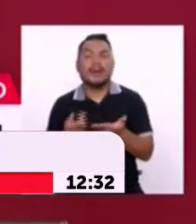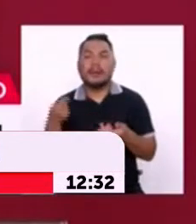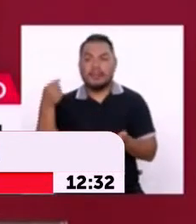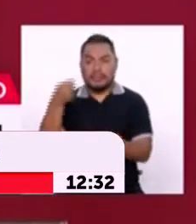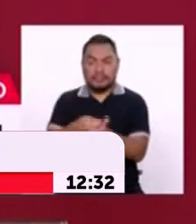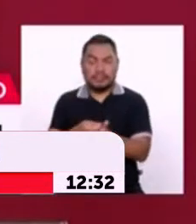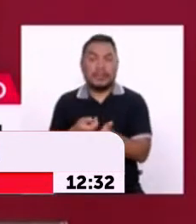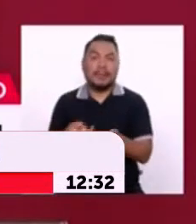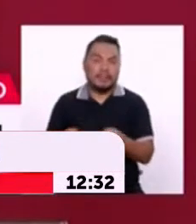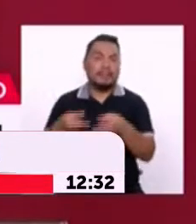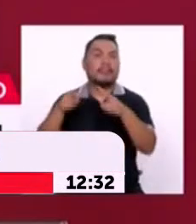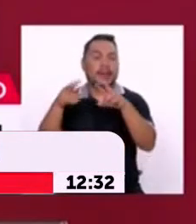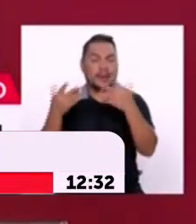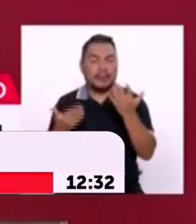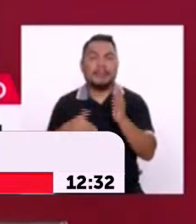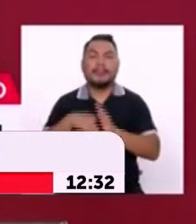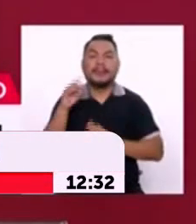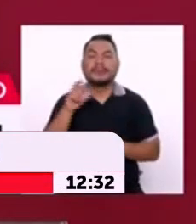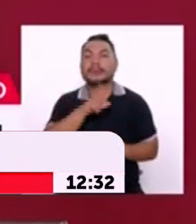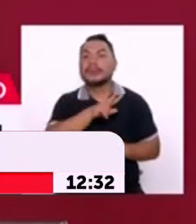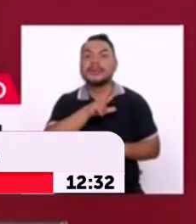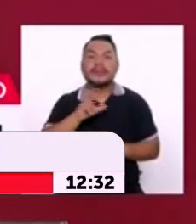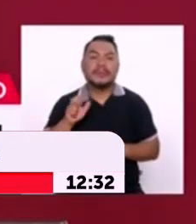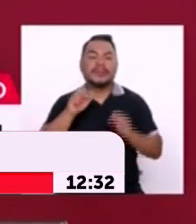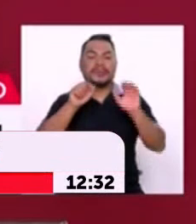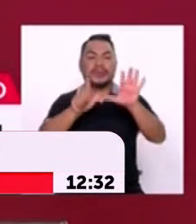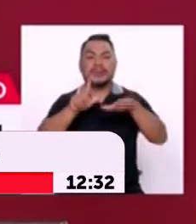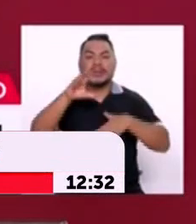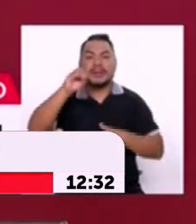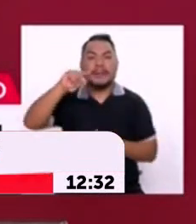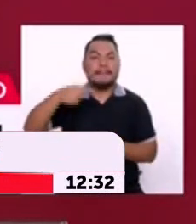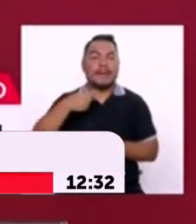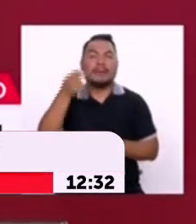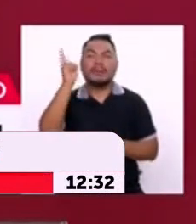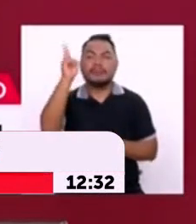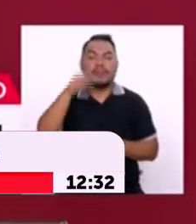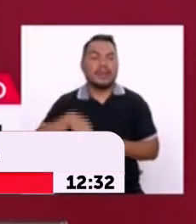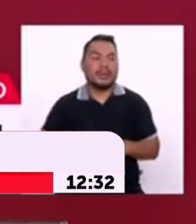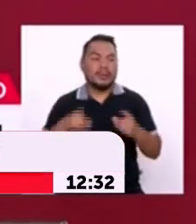las remuneraciones de más de 370 mil